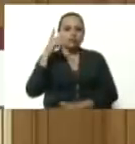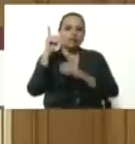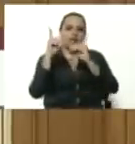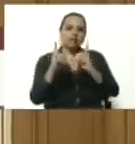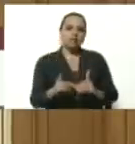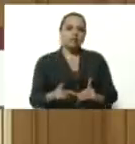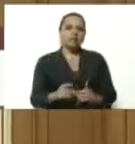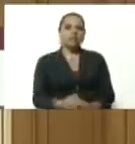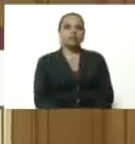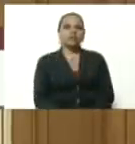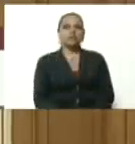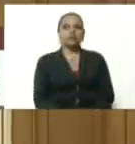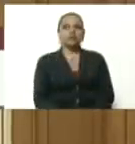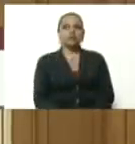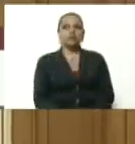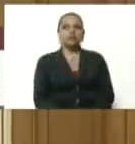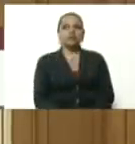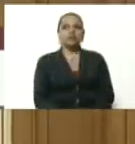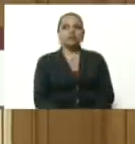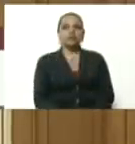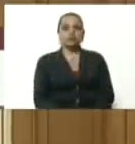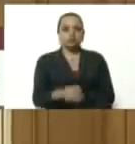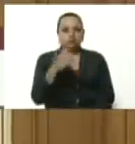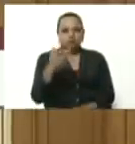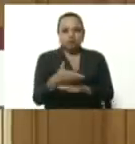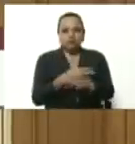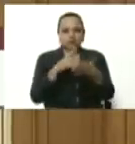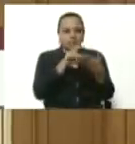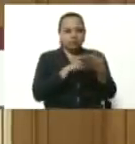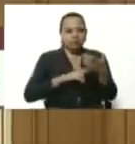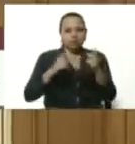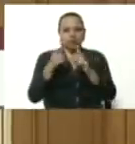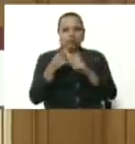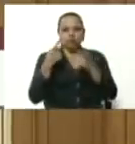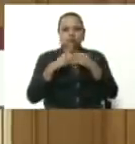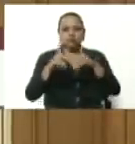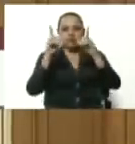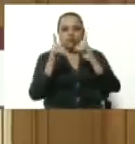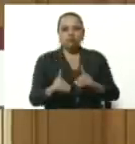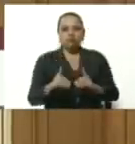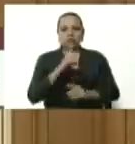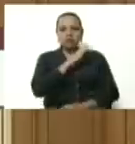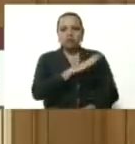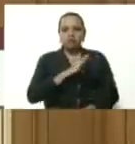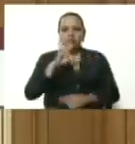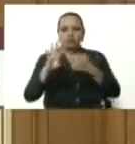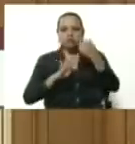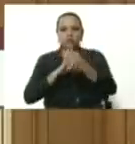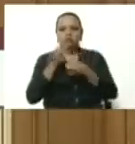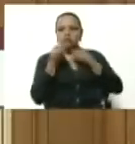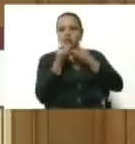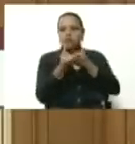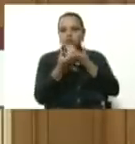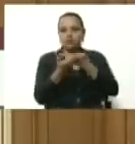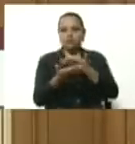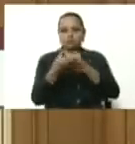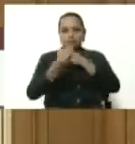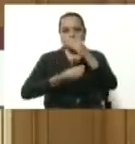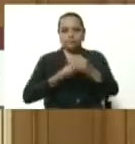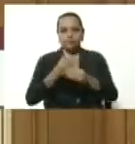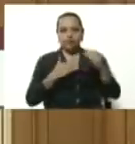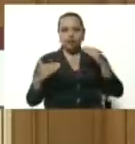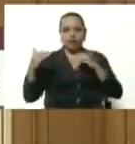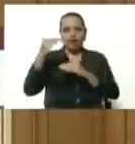decisión, ya Gladys leyó una parte, pero dice, la decisión del Consejo se basa en cuatro declaraciones emitidas por el